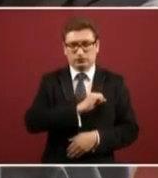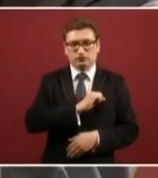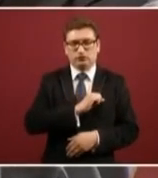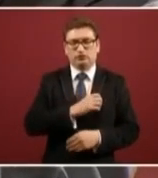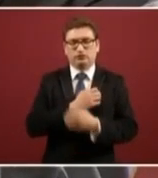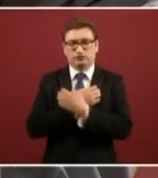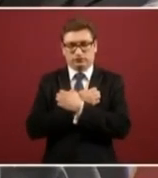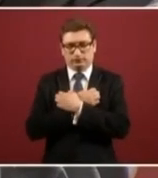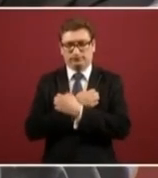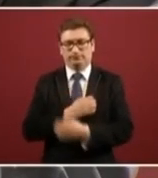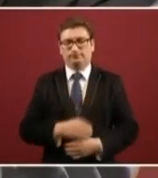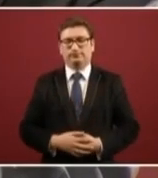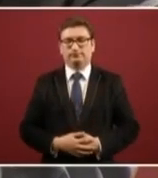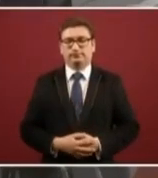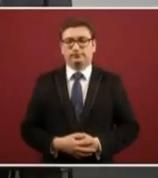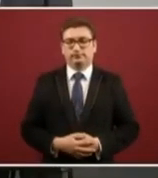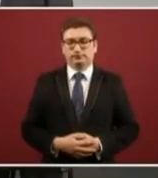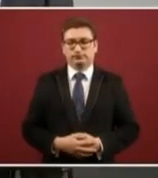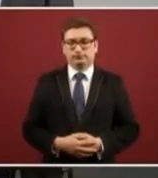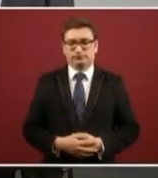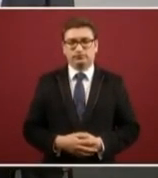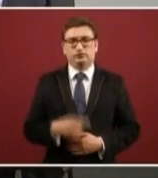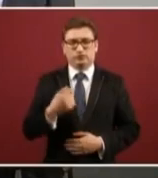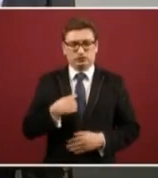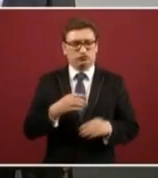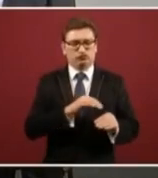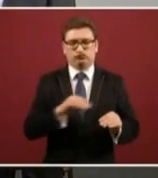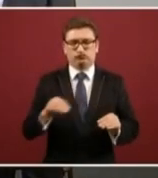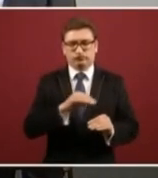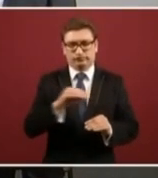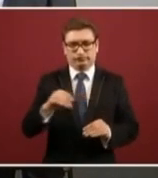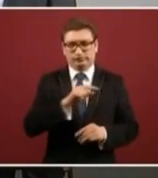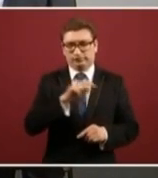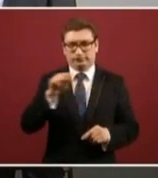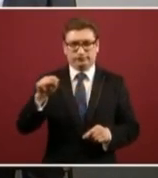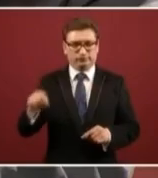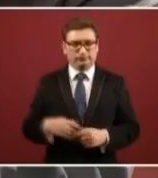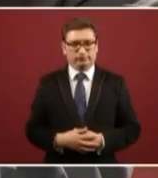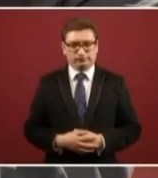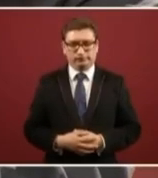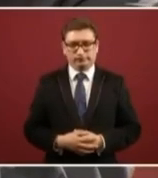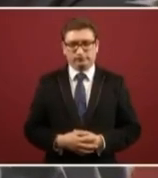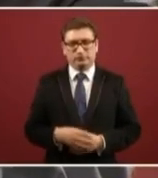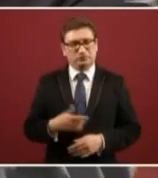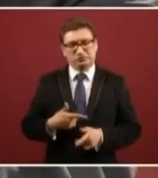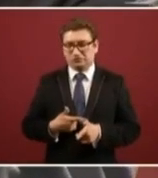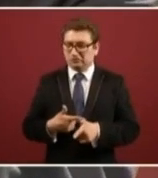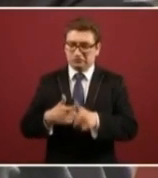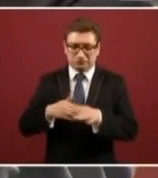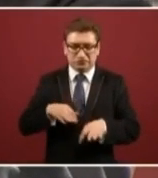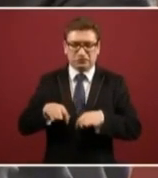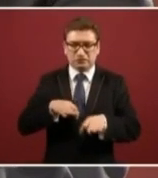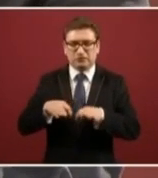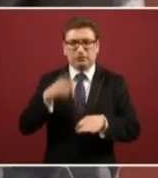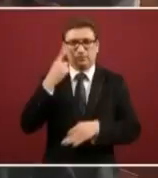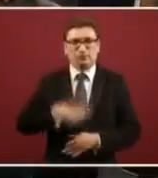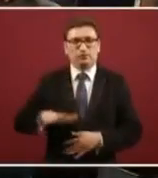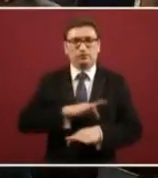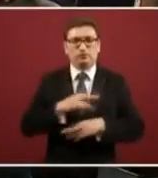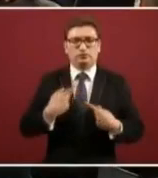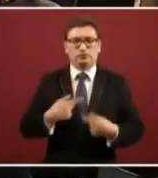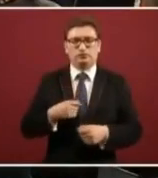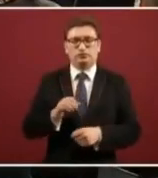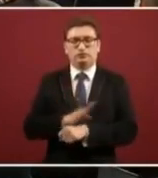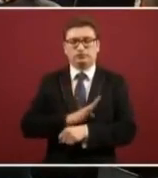la educación, en las giras, en los recorridos y a seguir trabajando en bien del pueblo. Muchas